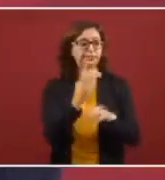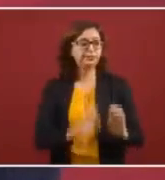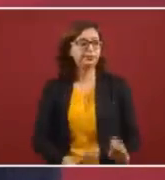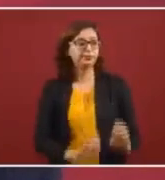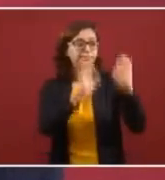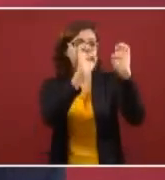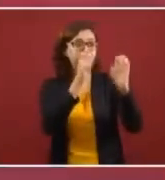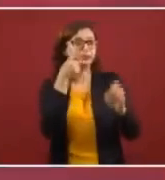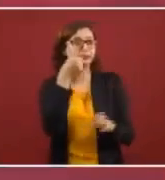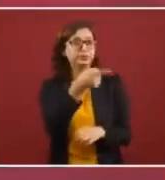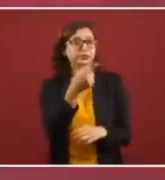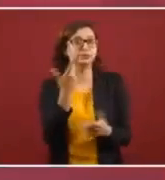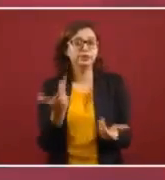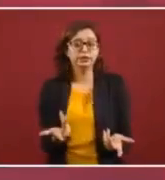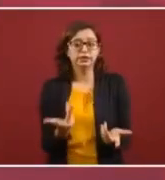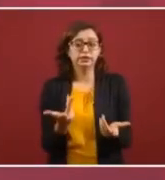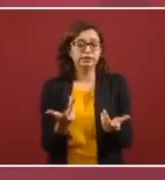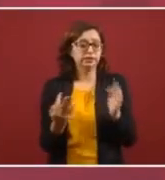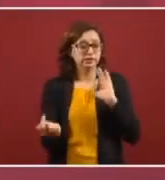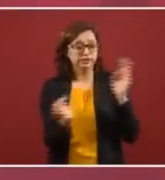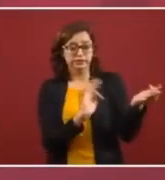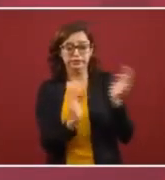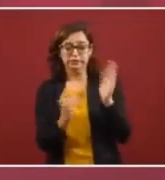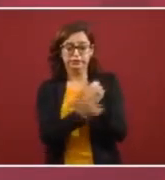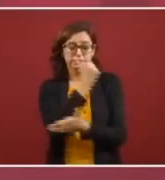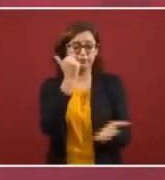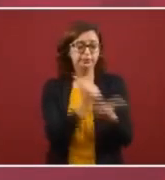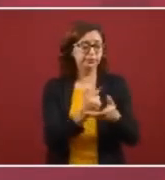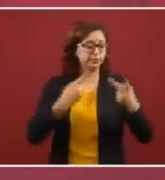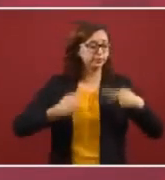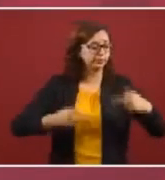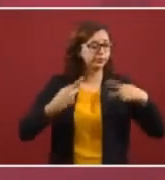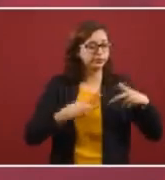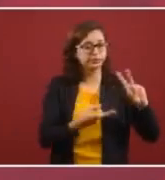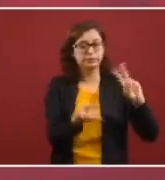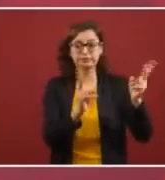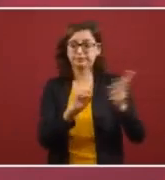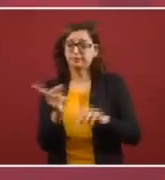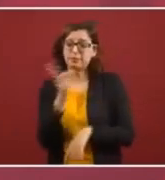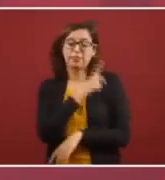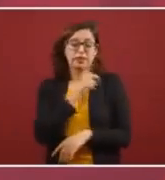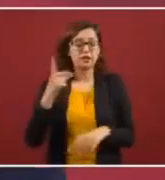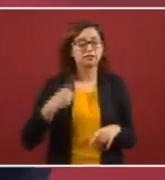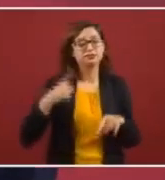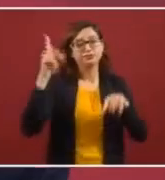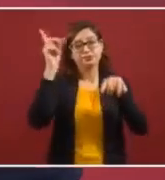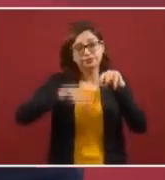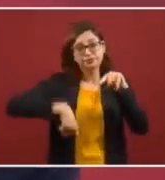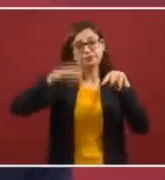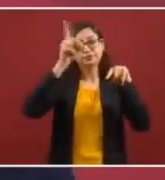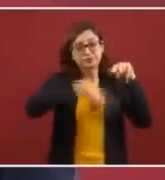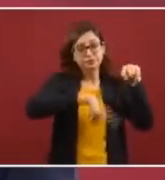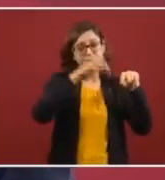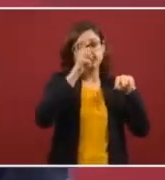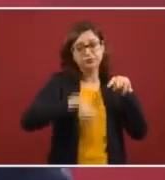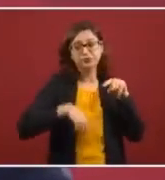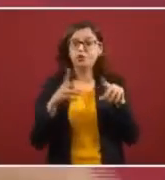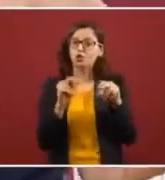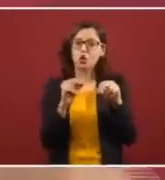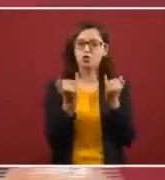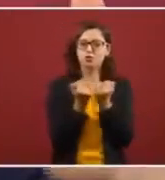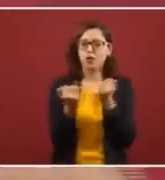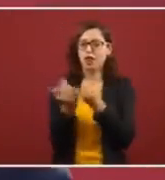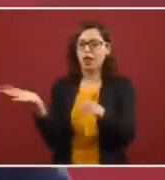medio de una ciudad. Se tienen que desvestir prácticamente el hospital, no es, ahora sí que no, so they have to undress